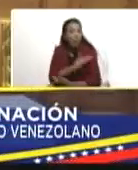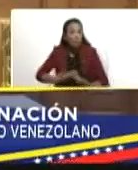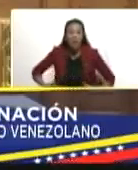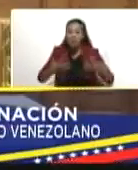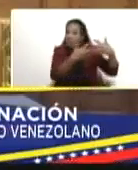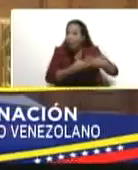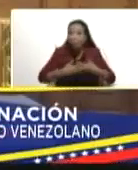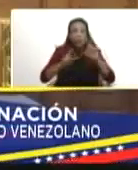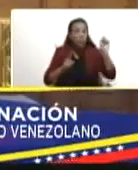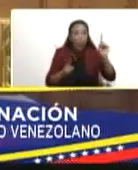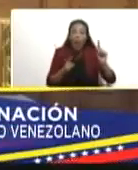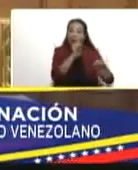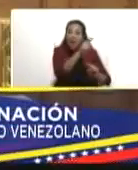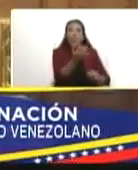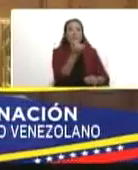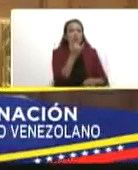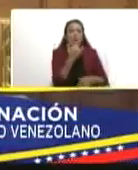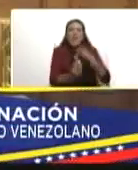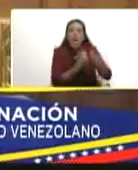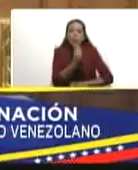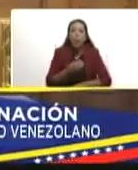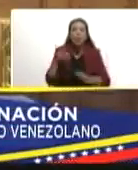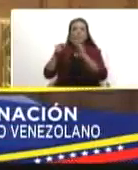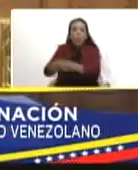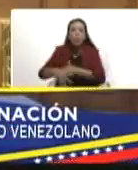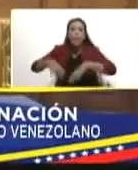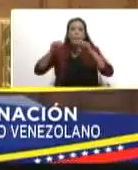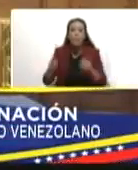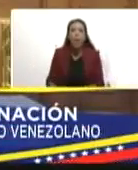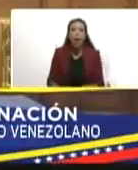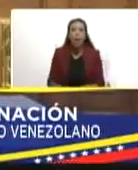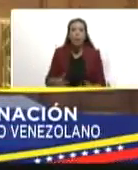sur El Comando Sur lo que va a hacer es intervencionismo